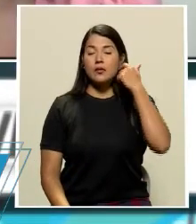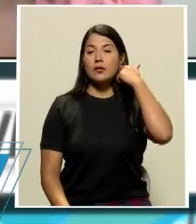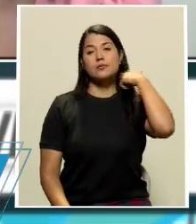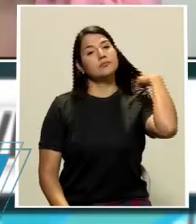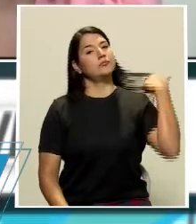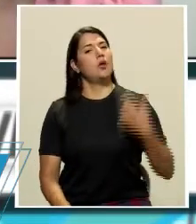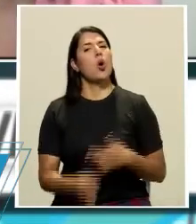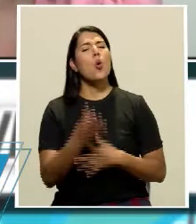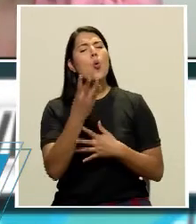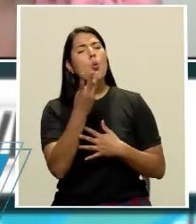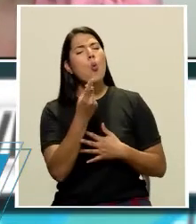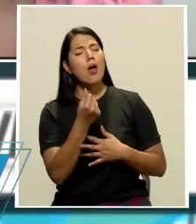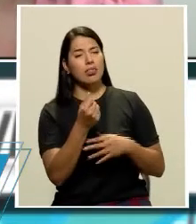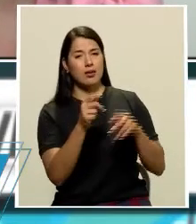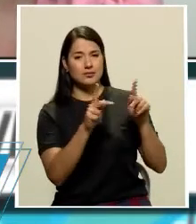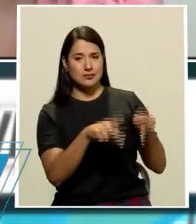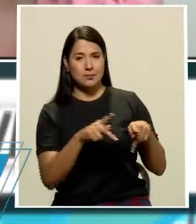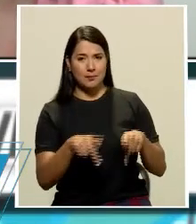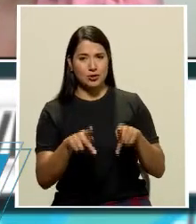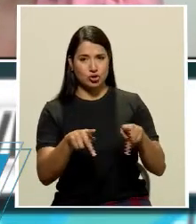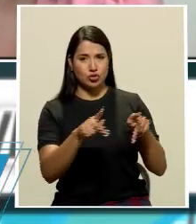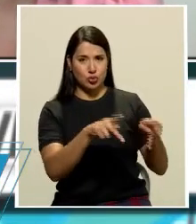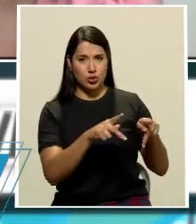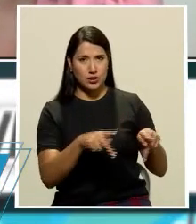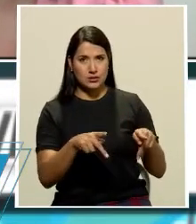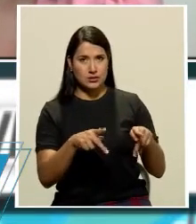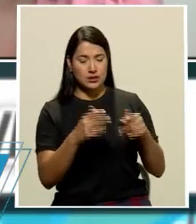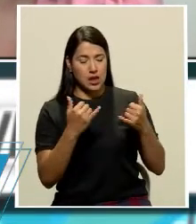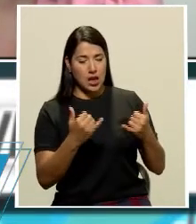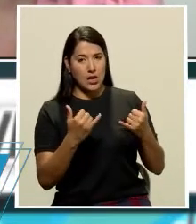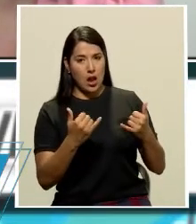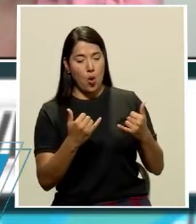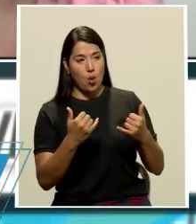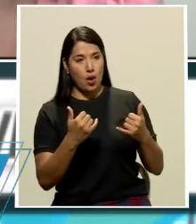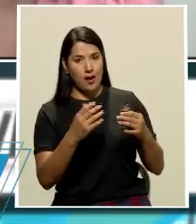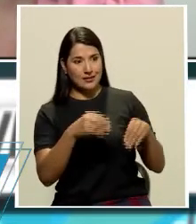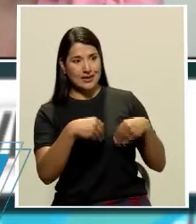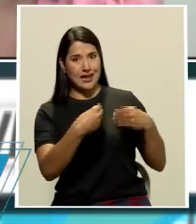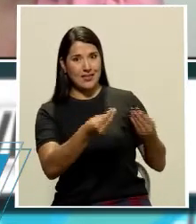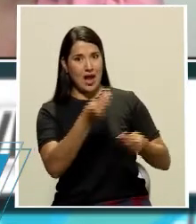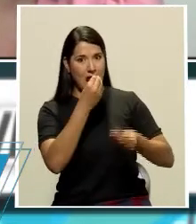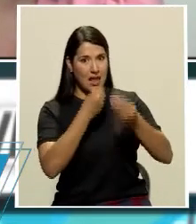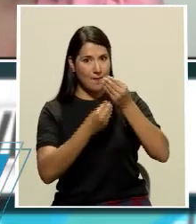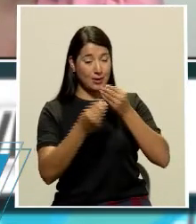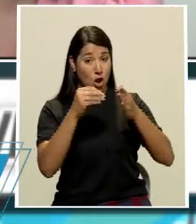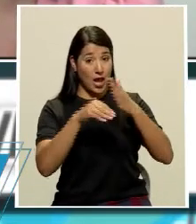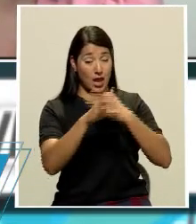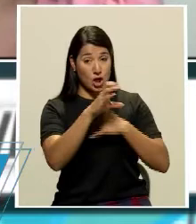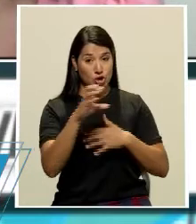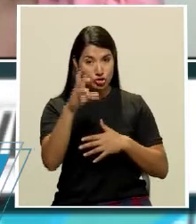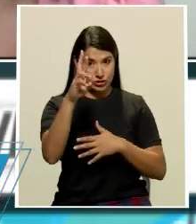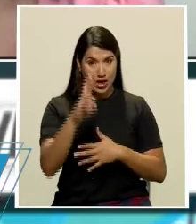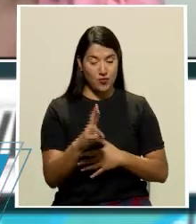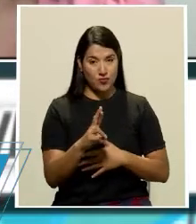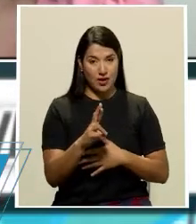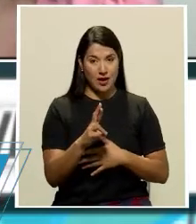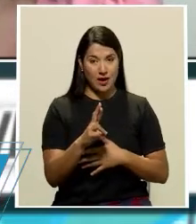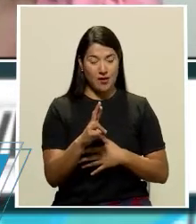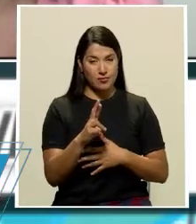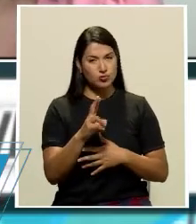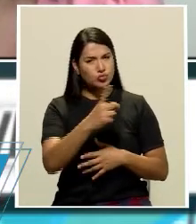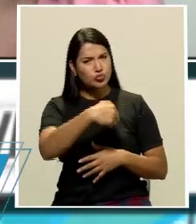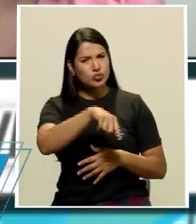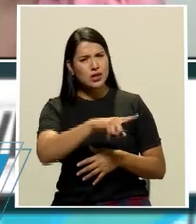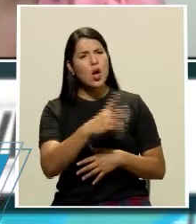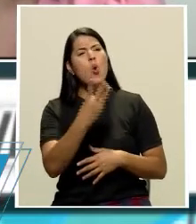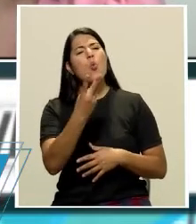¿Cuál es el volumen de gente que está recibiendo alimentos en Costa Rica a través del Banco de Alimentos?